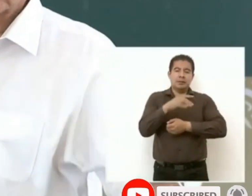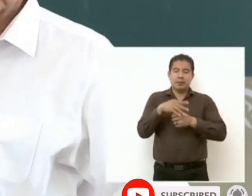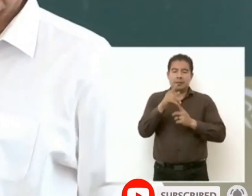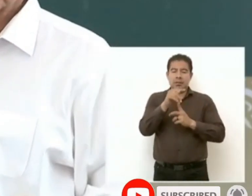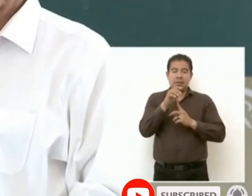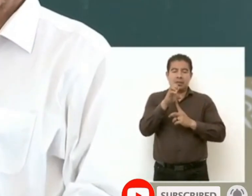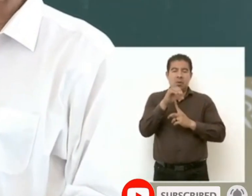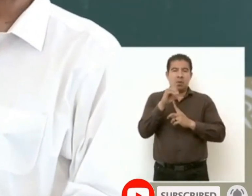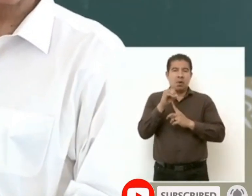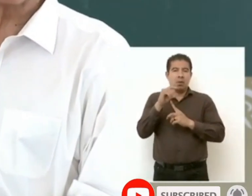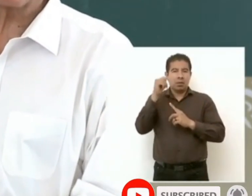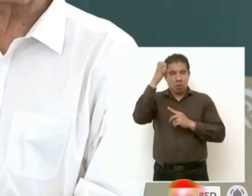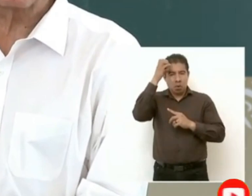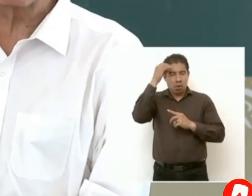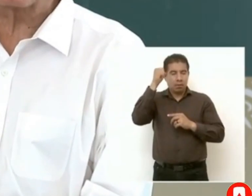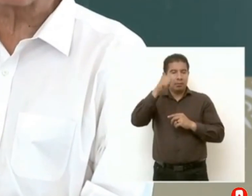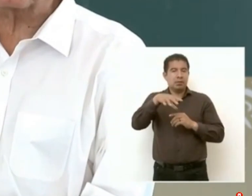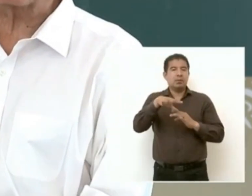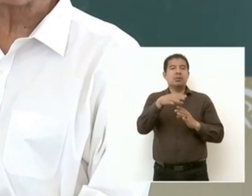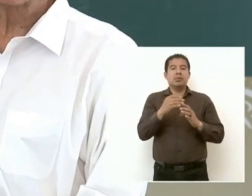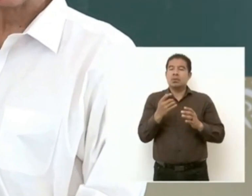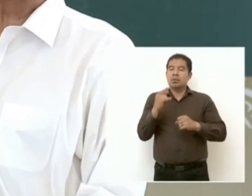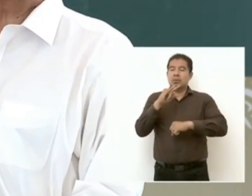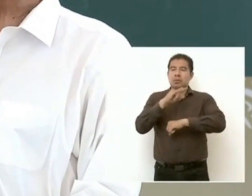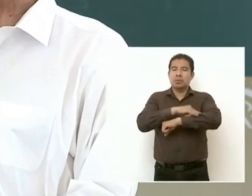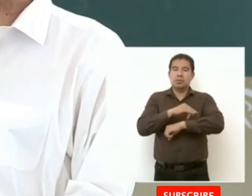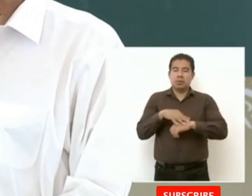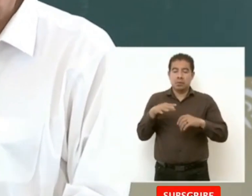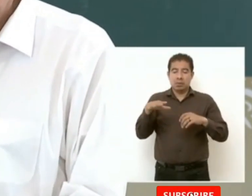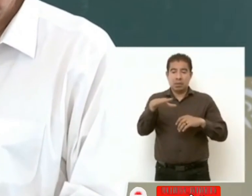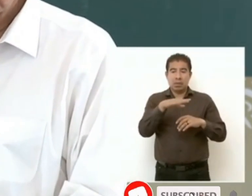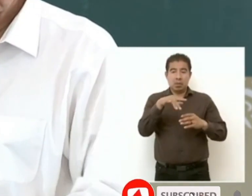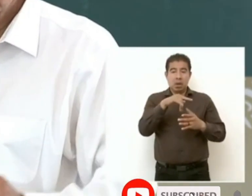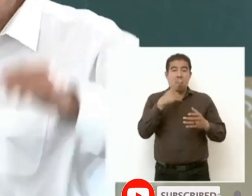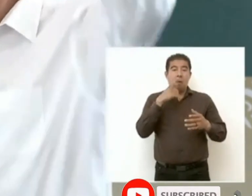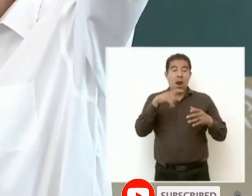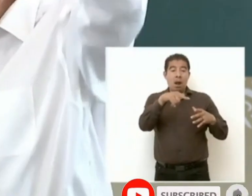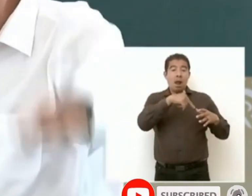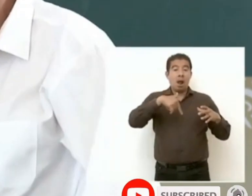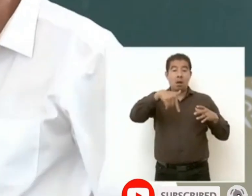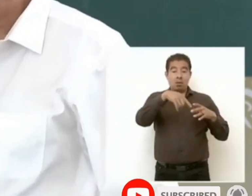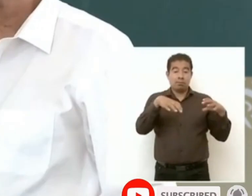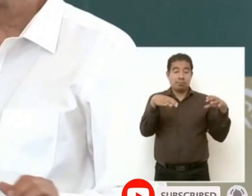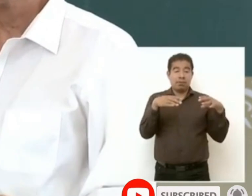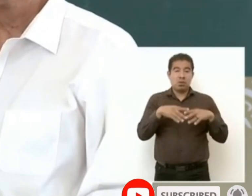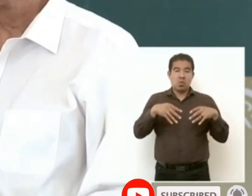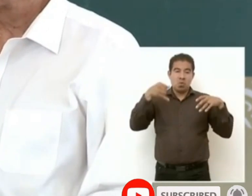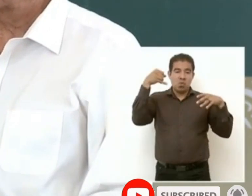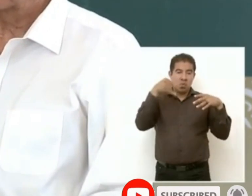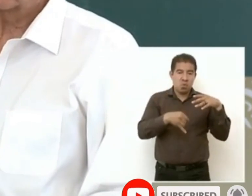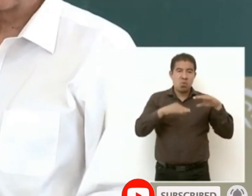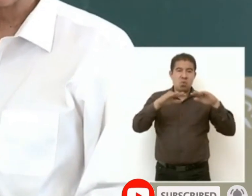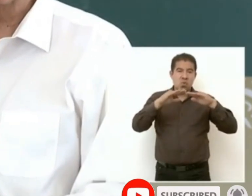Texcoco. Imagínense, iban a construir un aeropuerto en el lago de Texcoco, donde más se hunde.